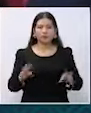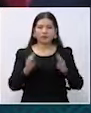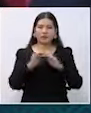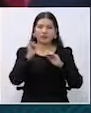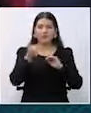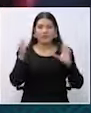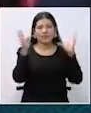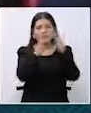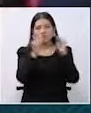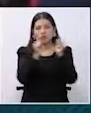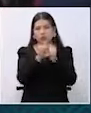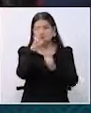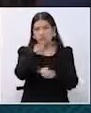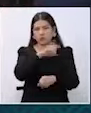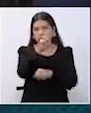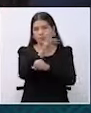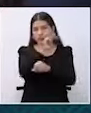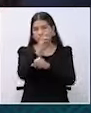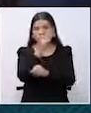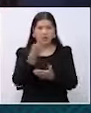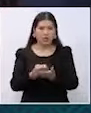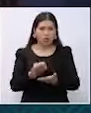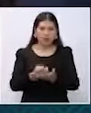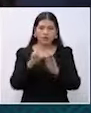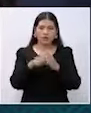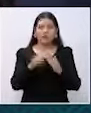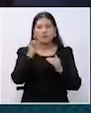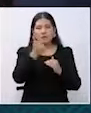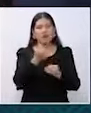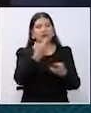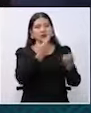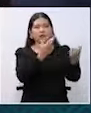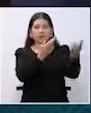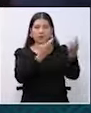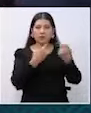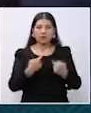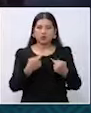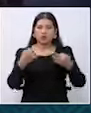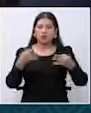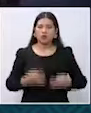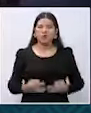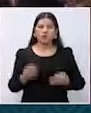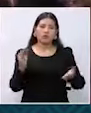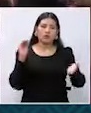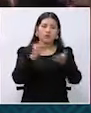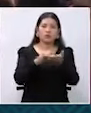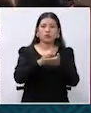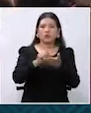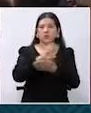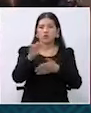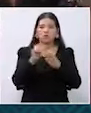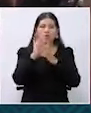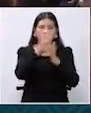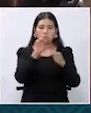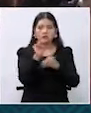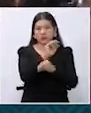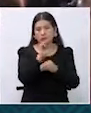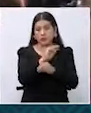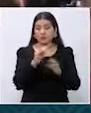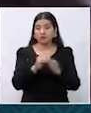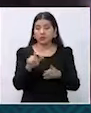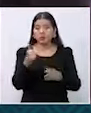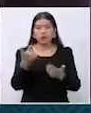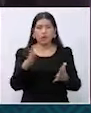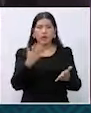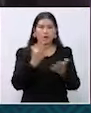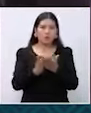de Economía y Finanzas Públicas, mañana ya vamos a saber la respuesta formal y escrito por parte del ministro. Huarachi no descartó una contrapropuesta